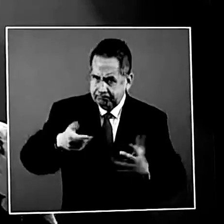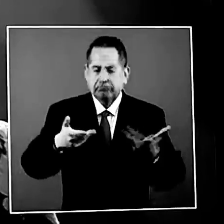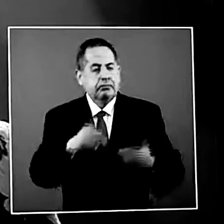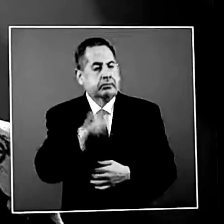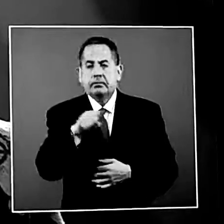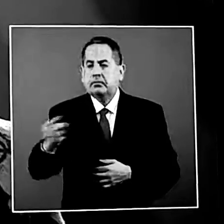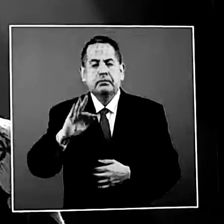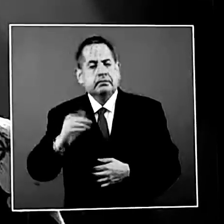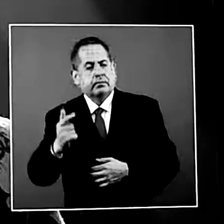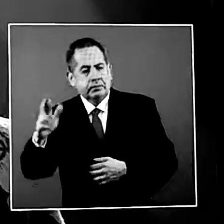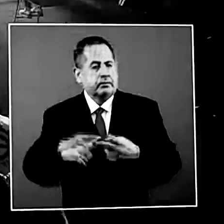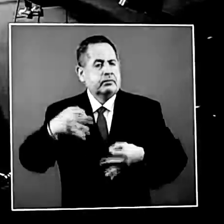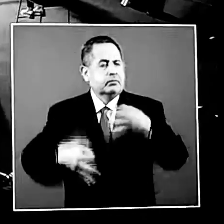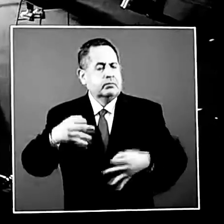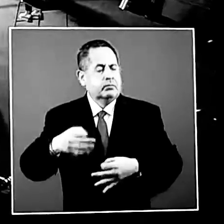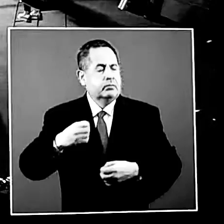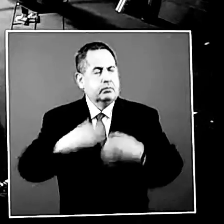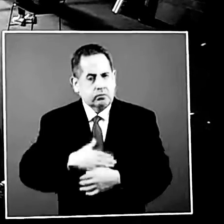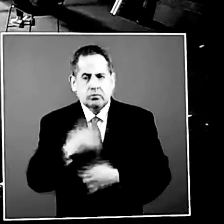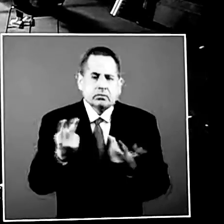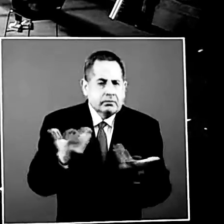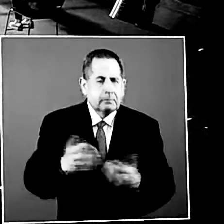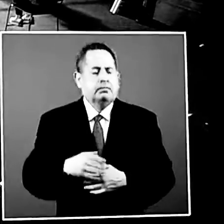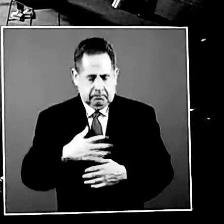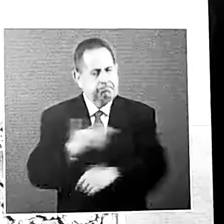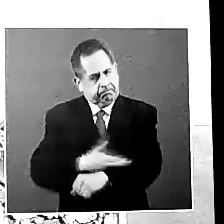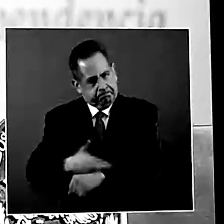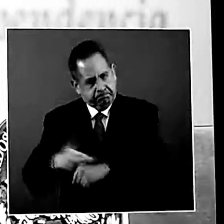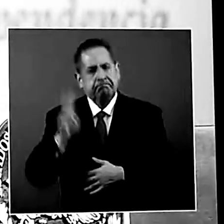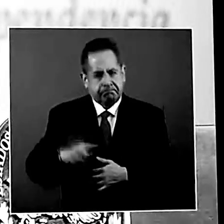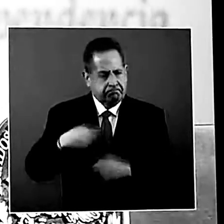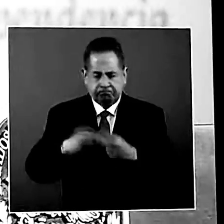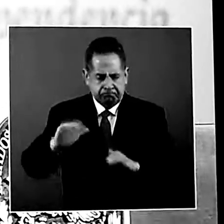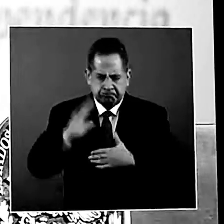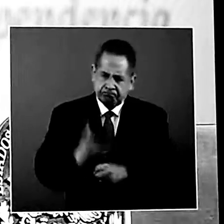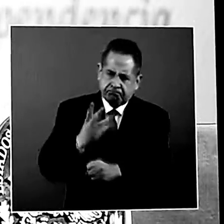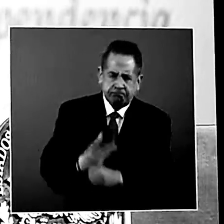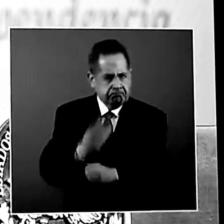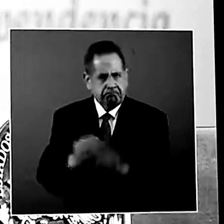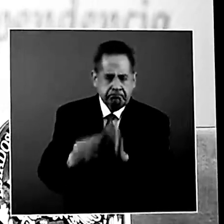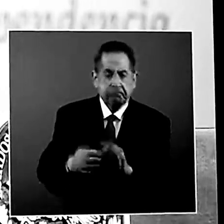de las fiscalías como de los tribunales superiores de justicia. Y estamos realmente comprometidos en el fortalecimiento a este sistema de justicia y en las mesas de justicia.